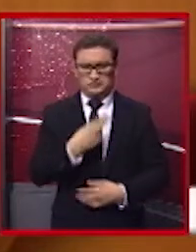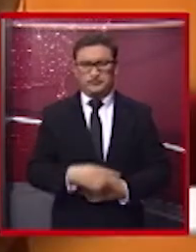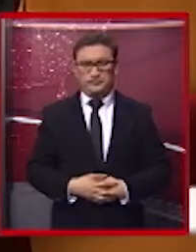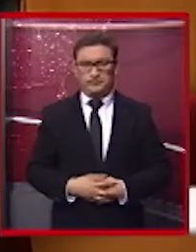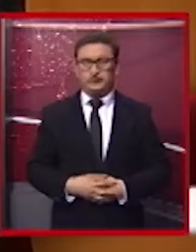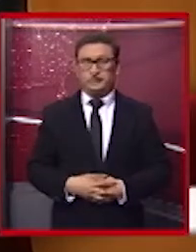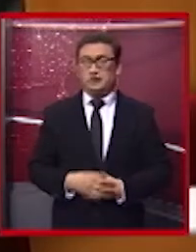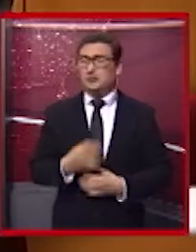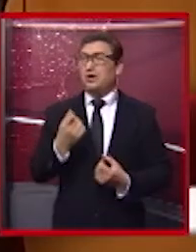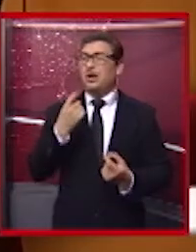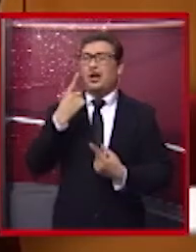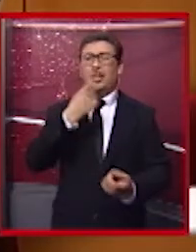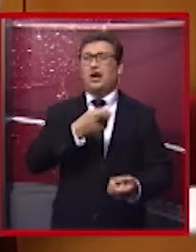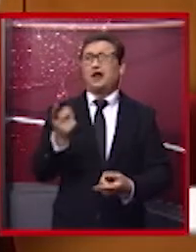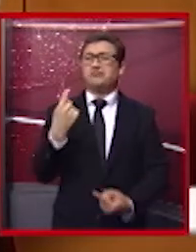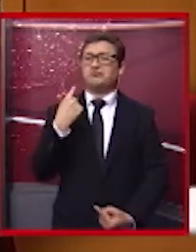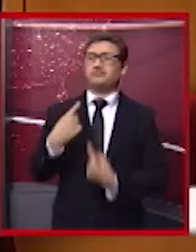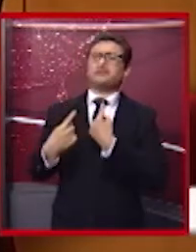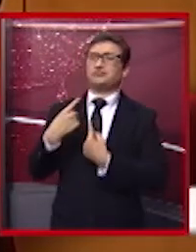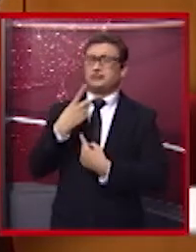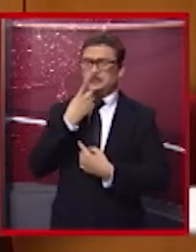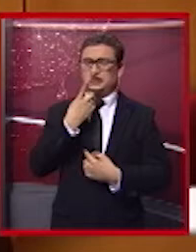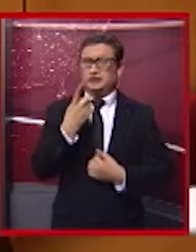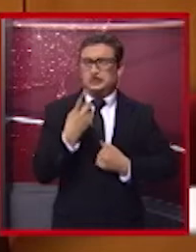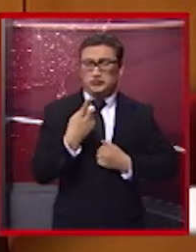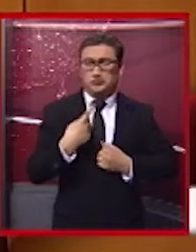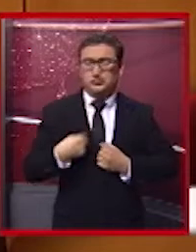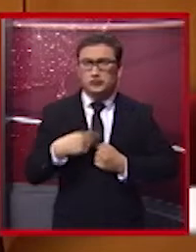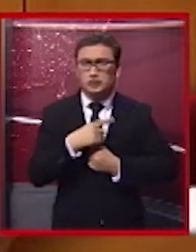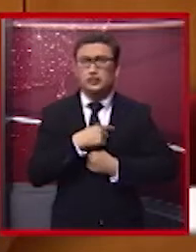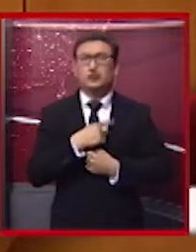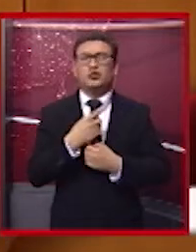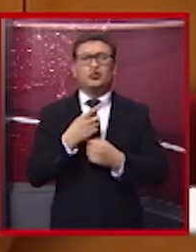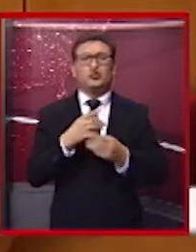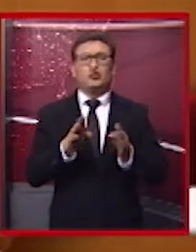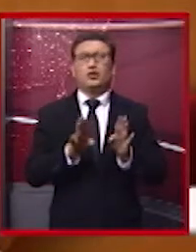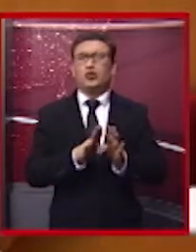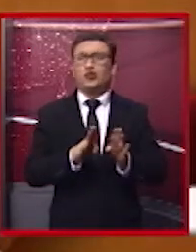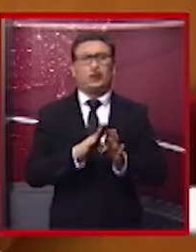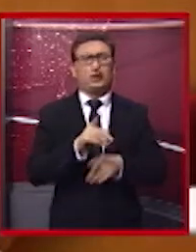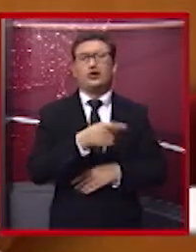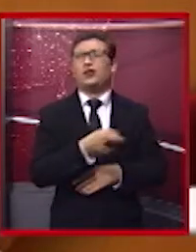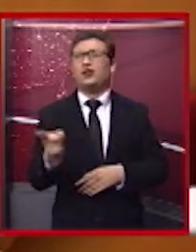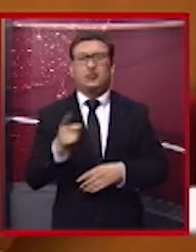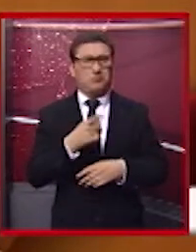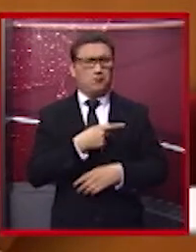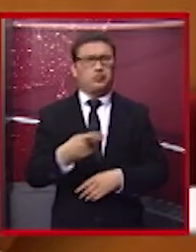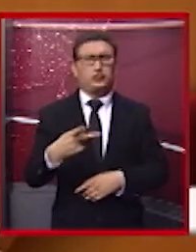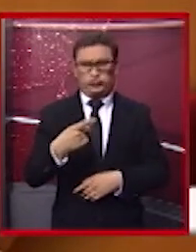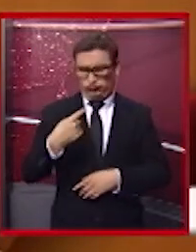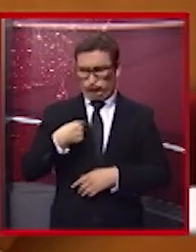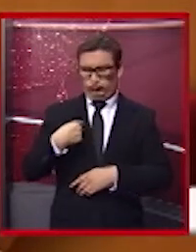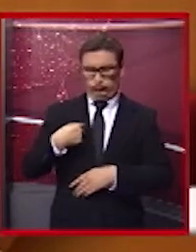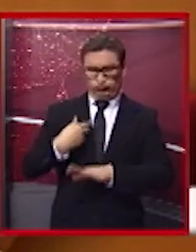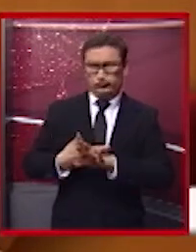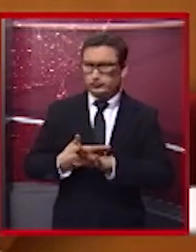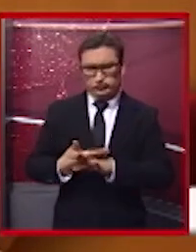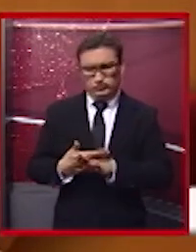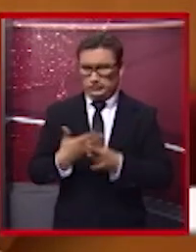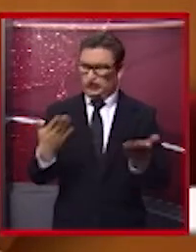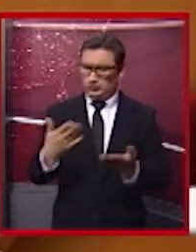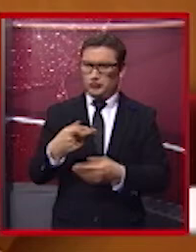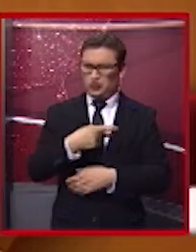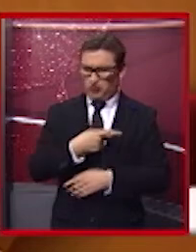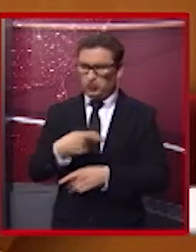Se nos acusa de tener efectos sobre la pobreza. Aquí hay que medir, los pobres no comen